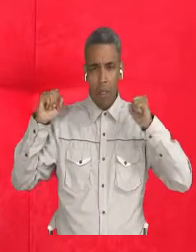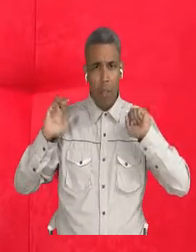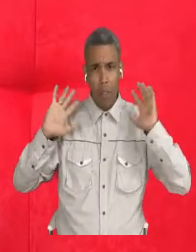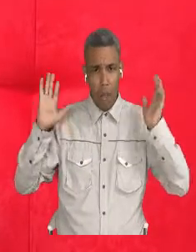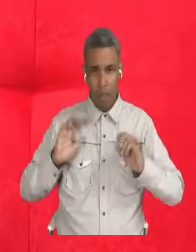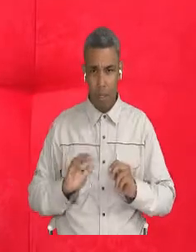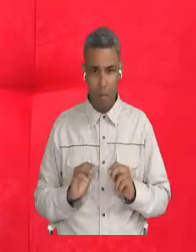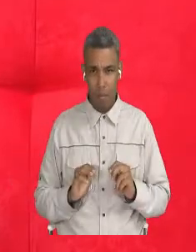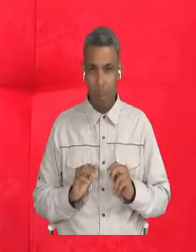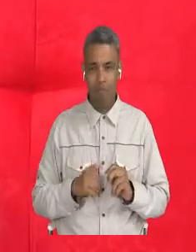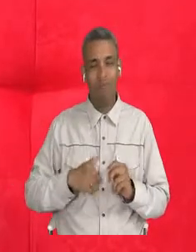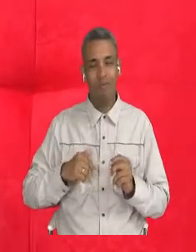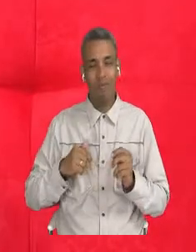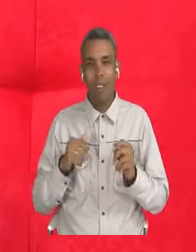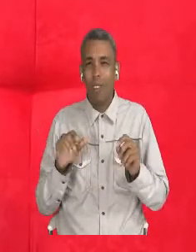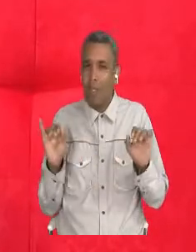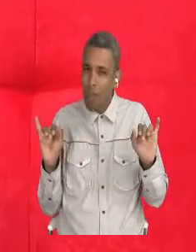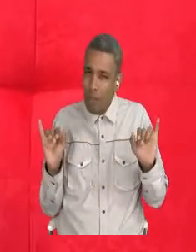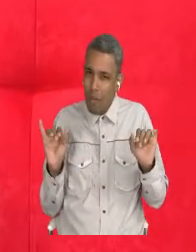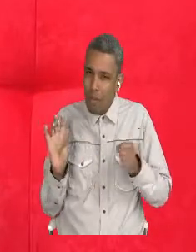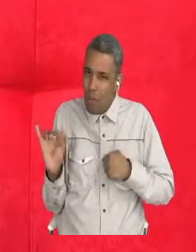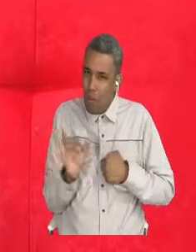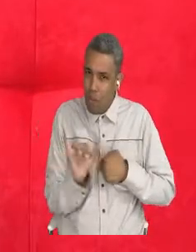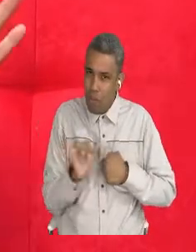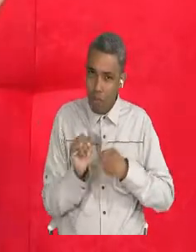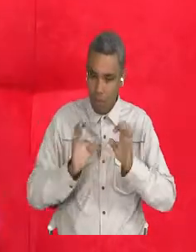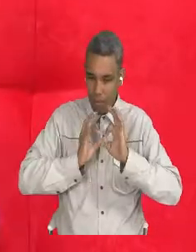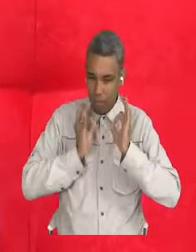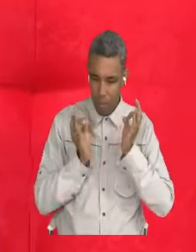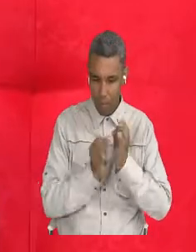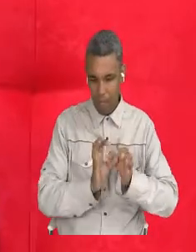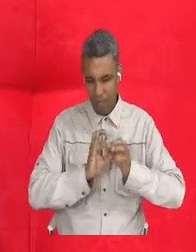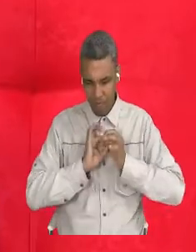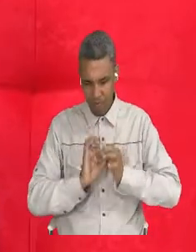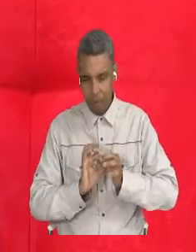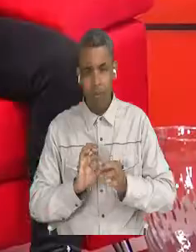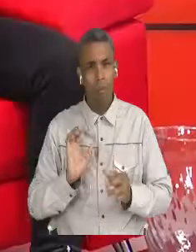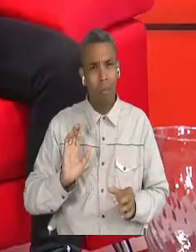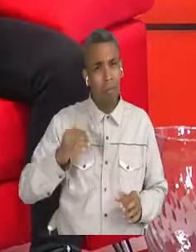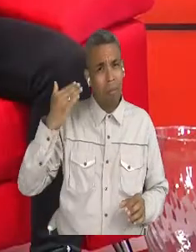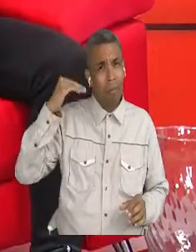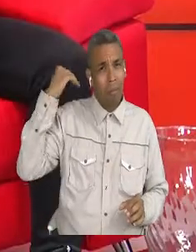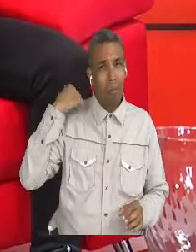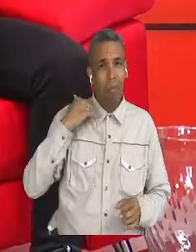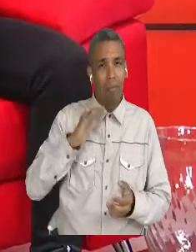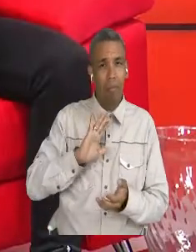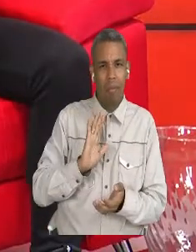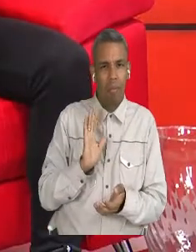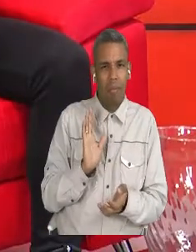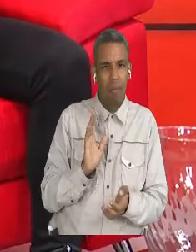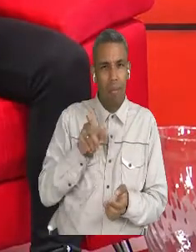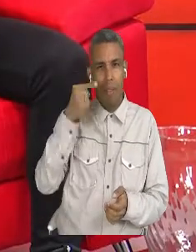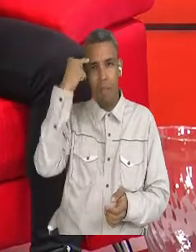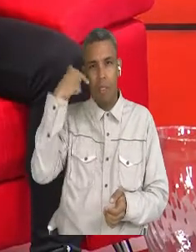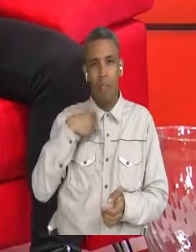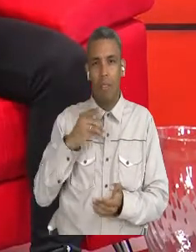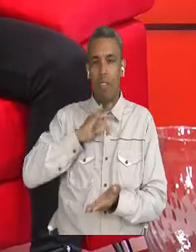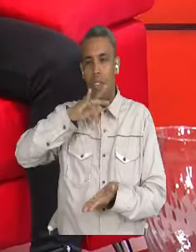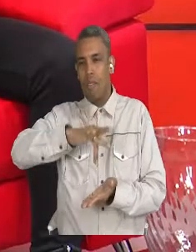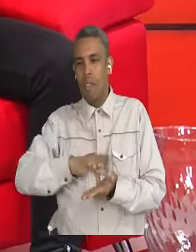estos momentos han cambiado de pronto esa rutina de lo que era ir al gimnasio, sí, voy y hago un rato gimnasio y listo.